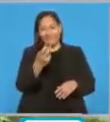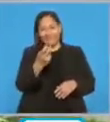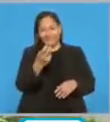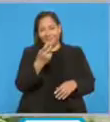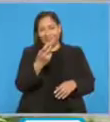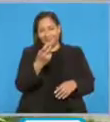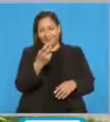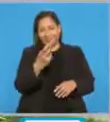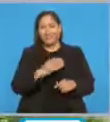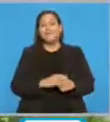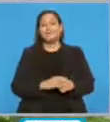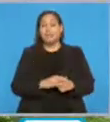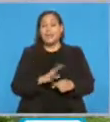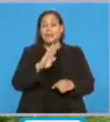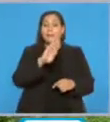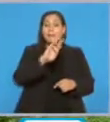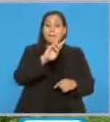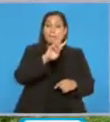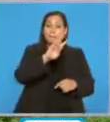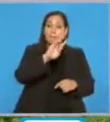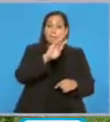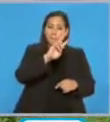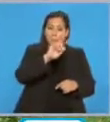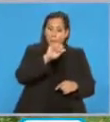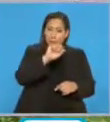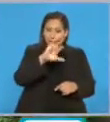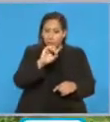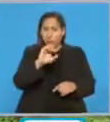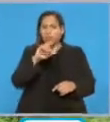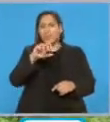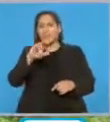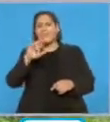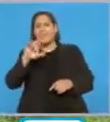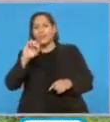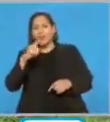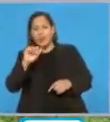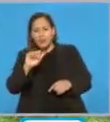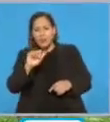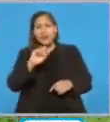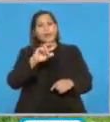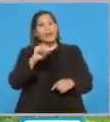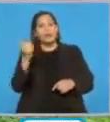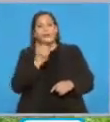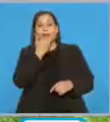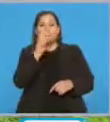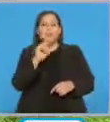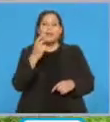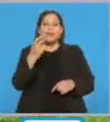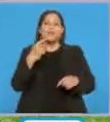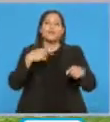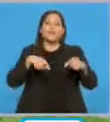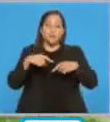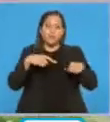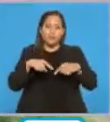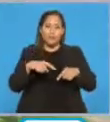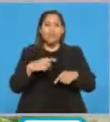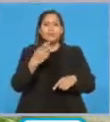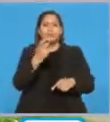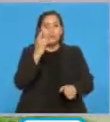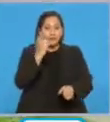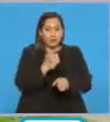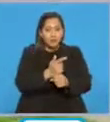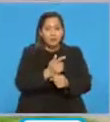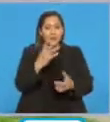Eso, Vasco de Quiroga. No, ¿cuál Vasco da Gama? Eso no, ese es un equipo de fútbol y fue un descubridor